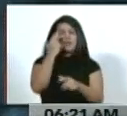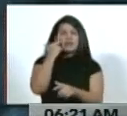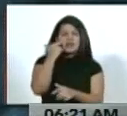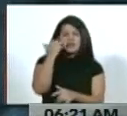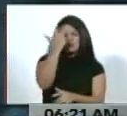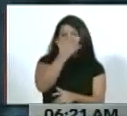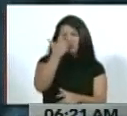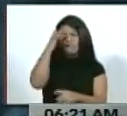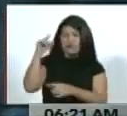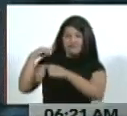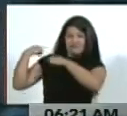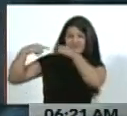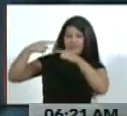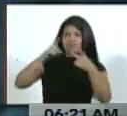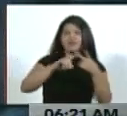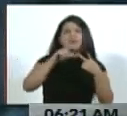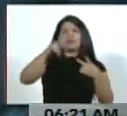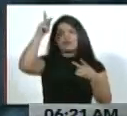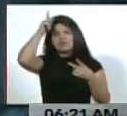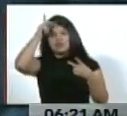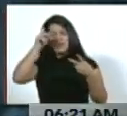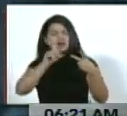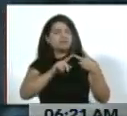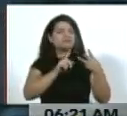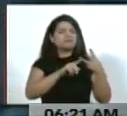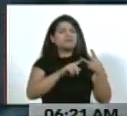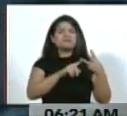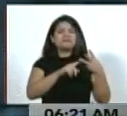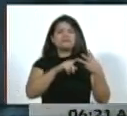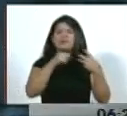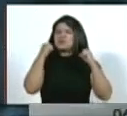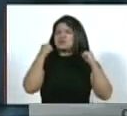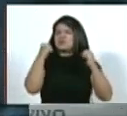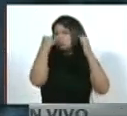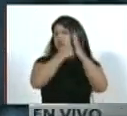afrodescendientes, de indígenas,